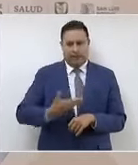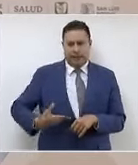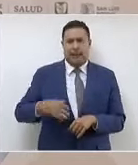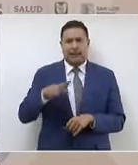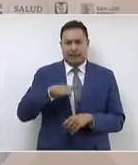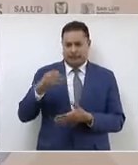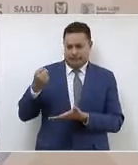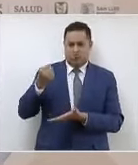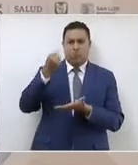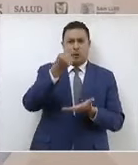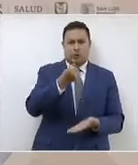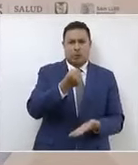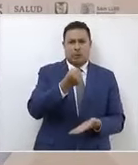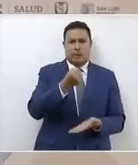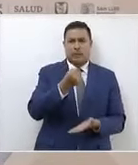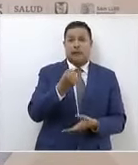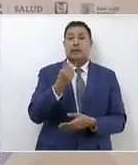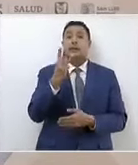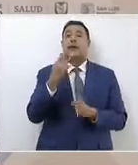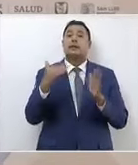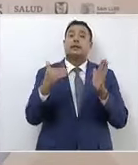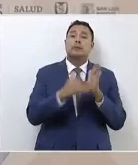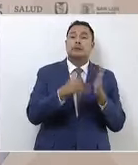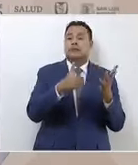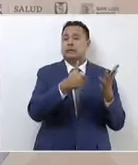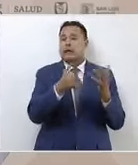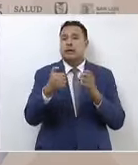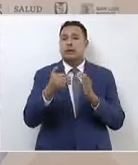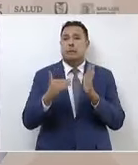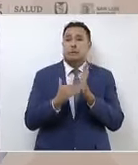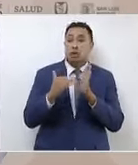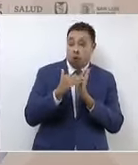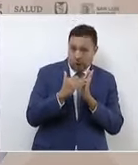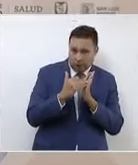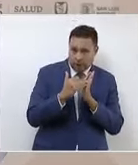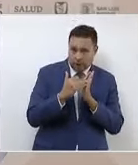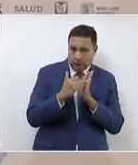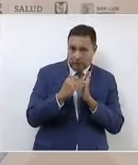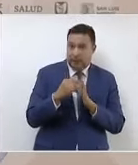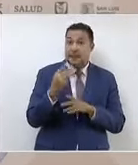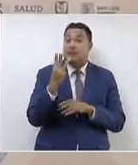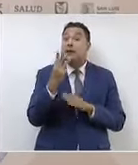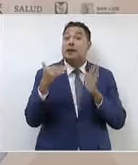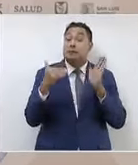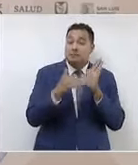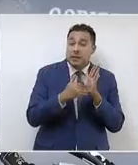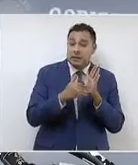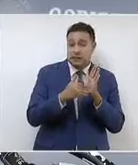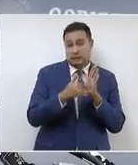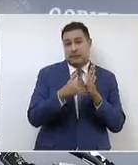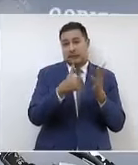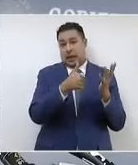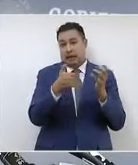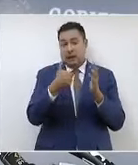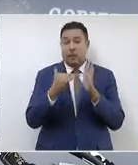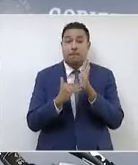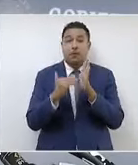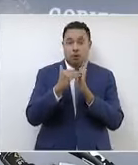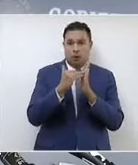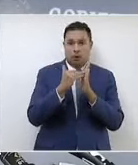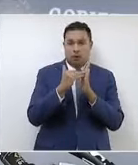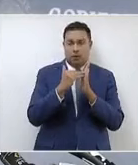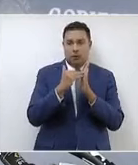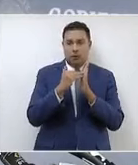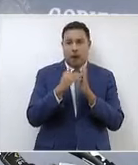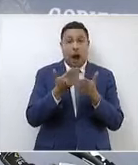un presupuesto de 3.600 millones de pesos. 3.600 millones. El presupuesto